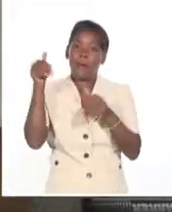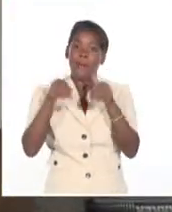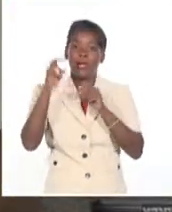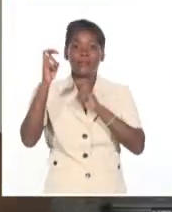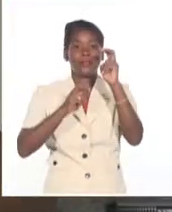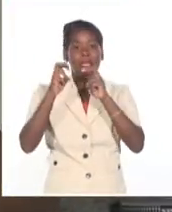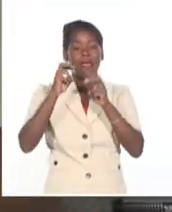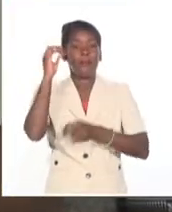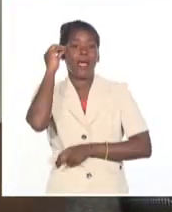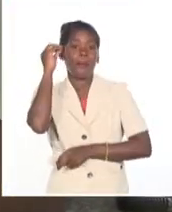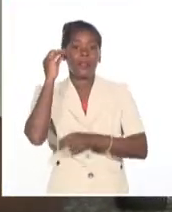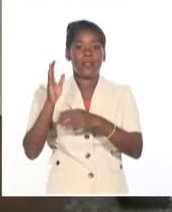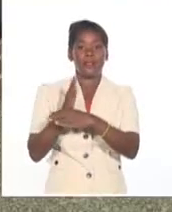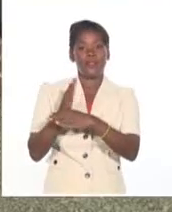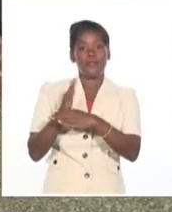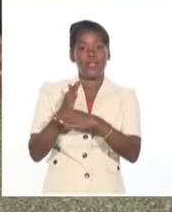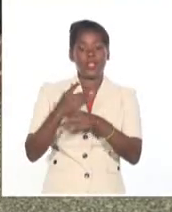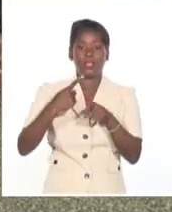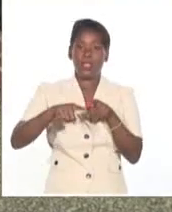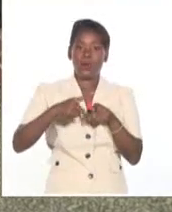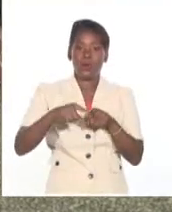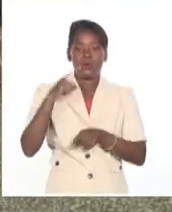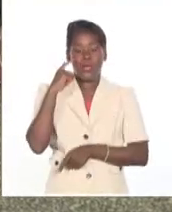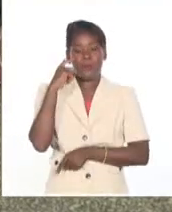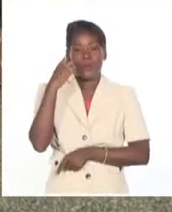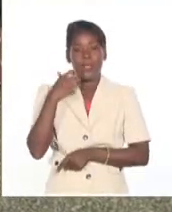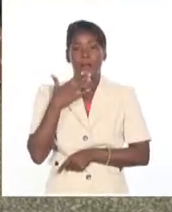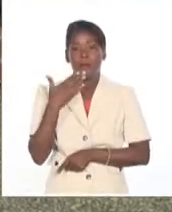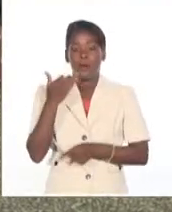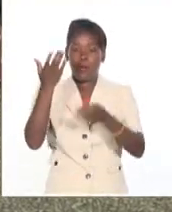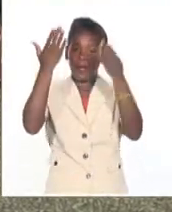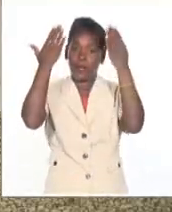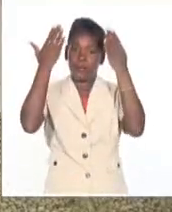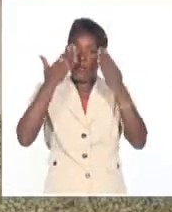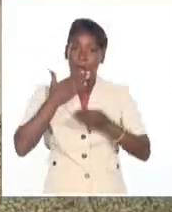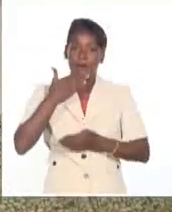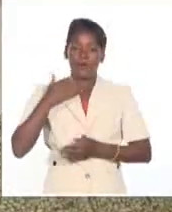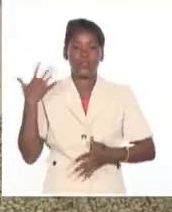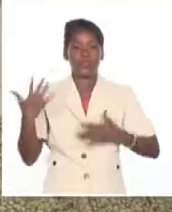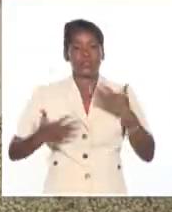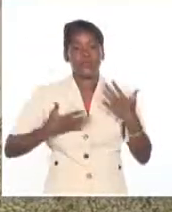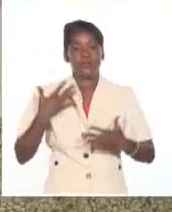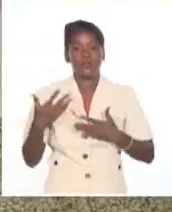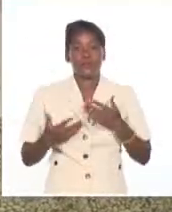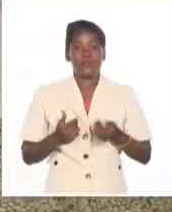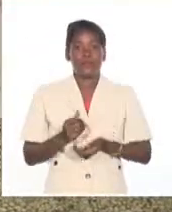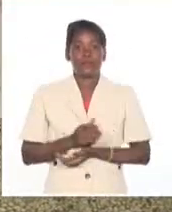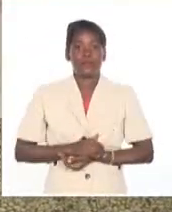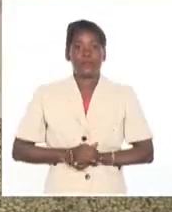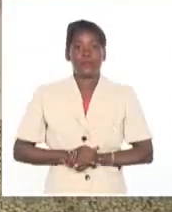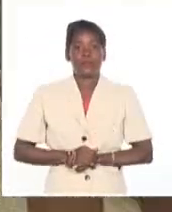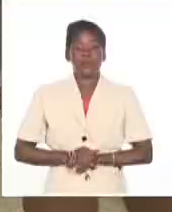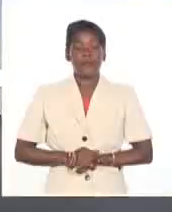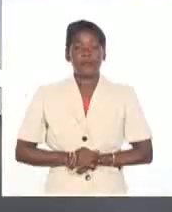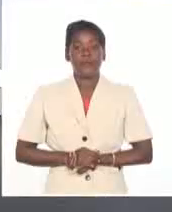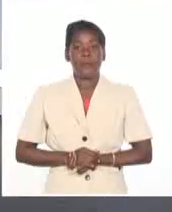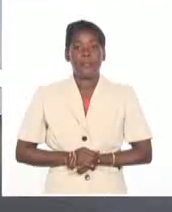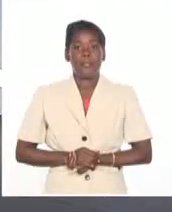de los audiovisuales. Desde Villa Clara, Hilda Cárdenas Conlledo, Canal Cubano de